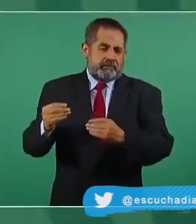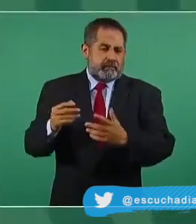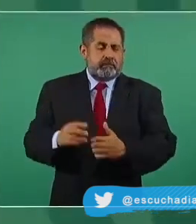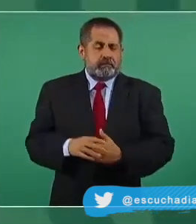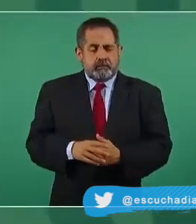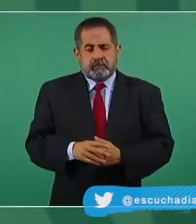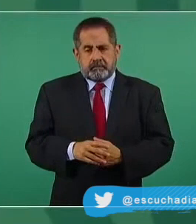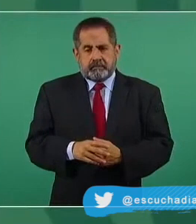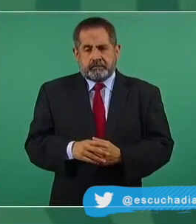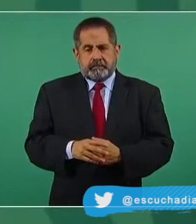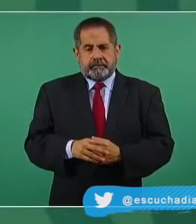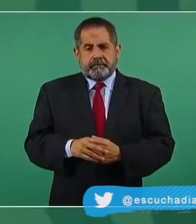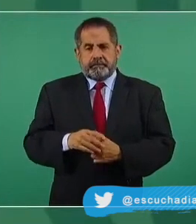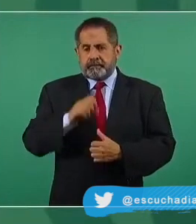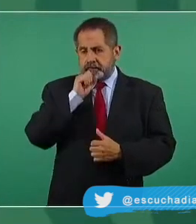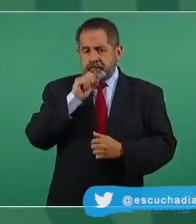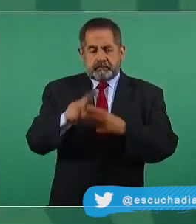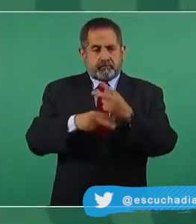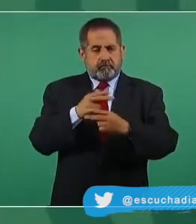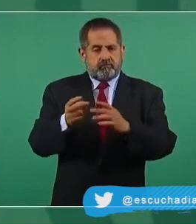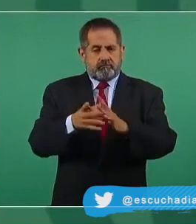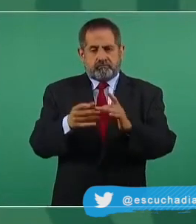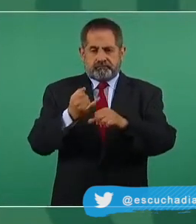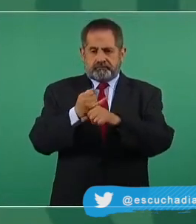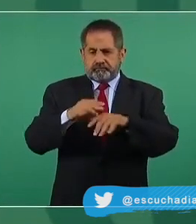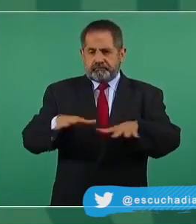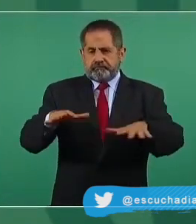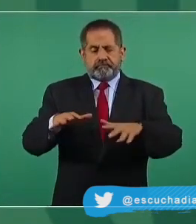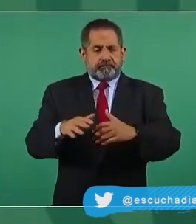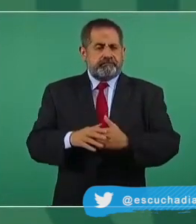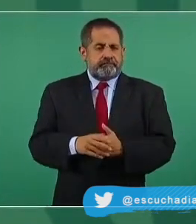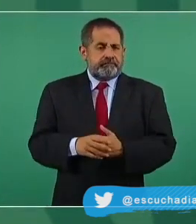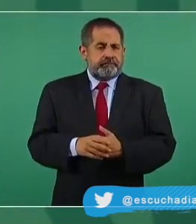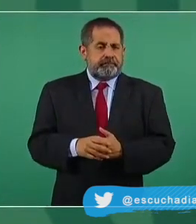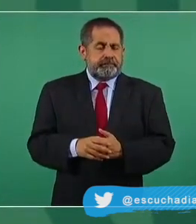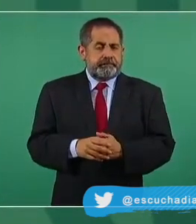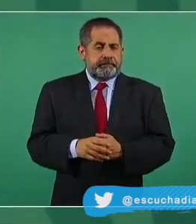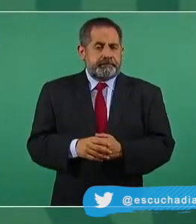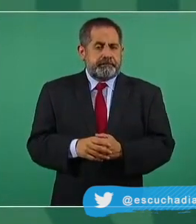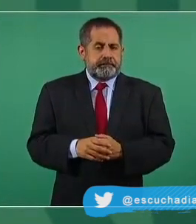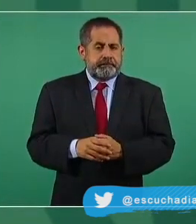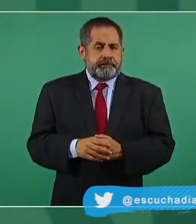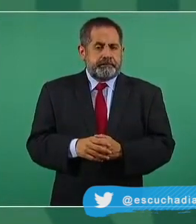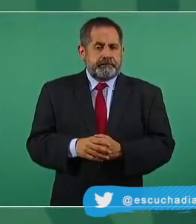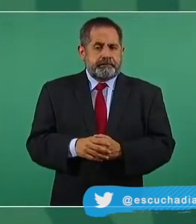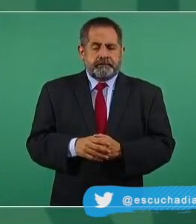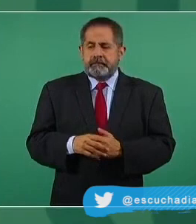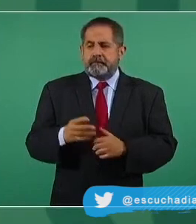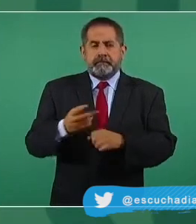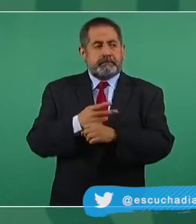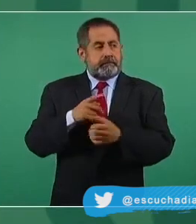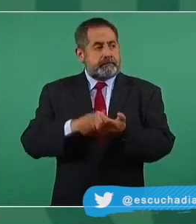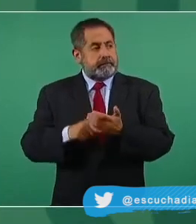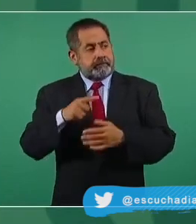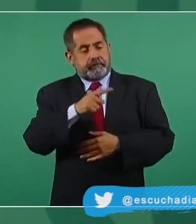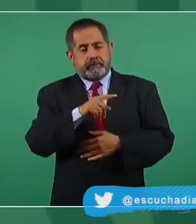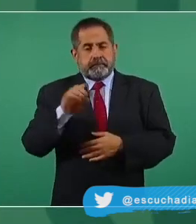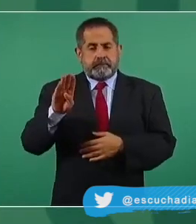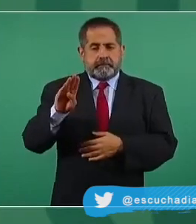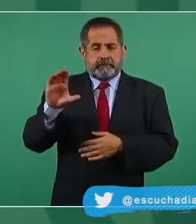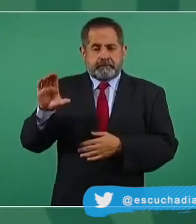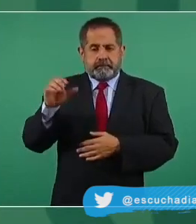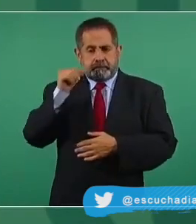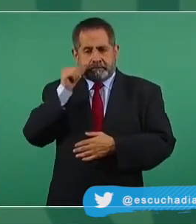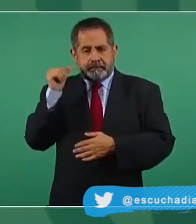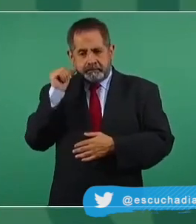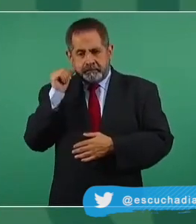está respaldada por especialistas en ingeniería de la UNAM. Considera que es un buen análisis y coincide en que deberá de hacerse una